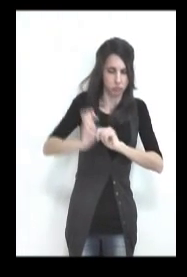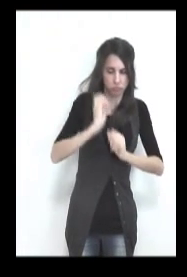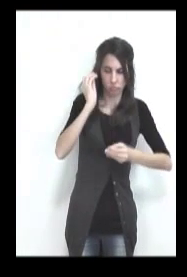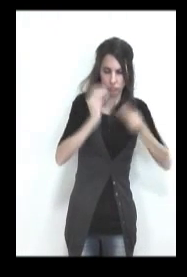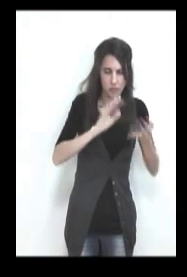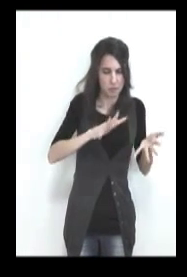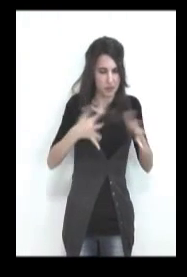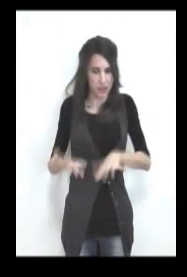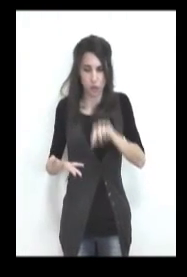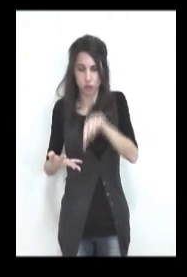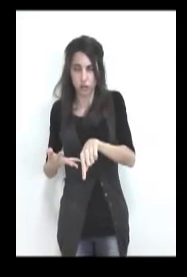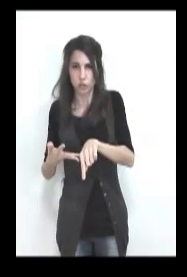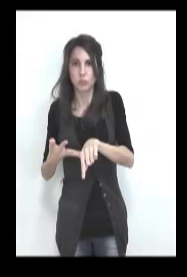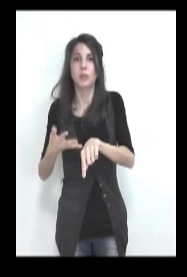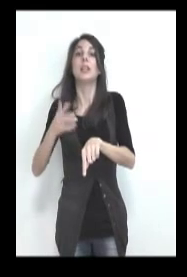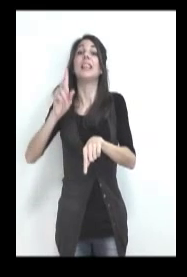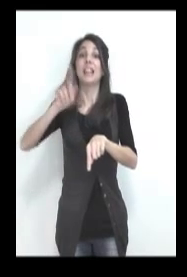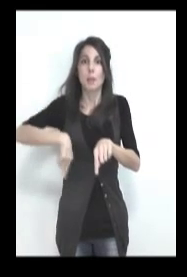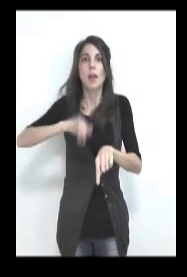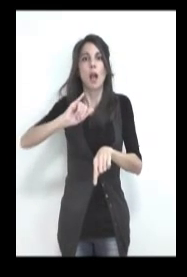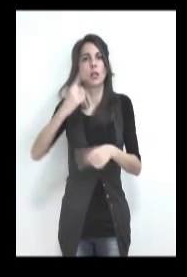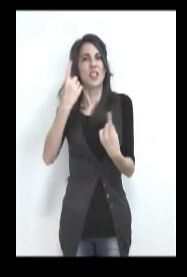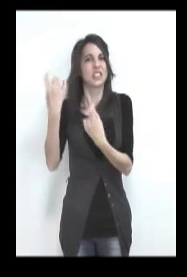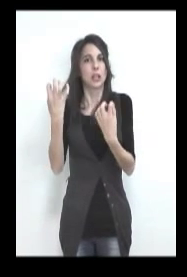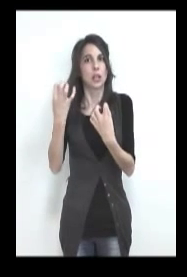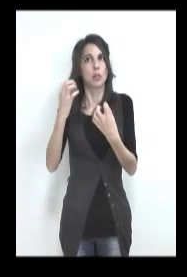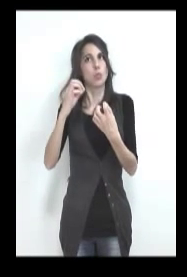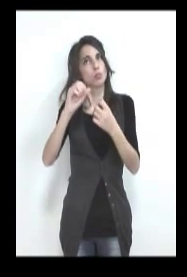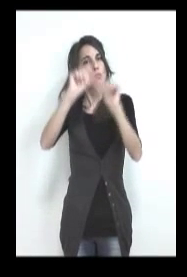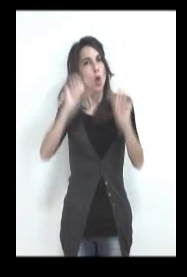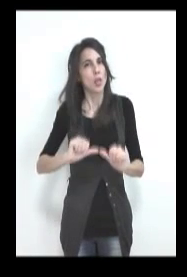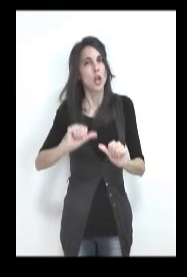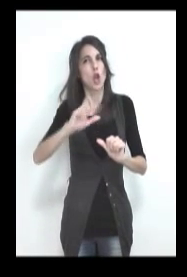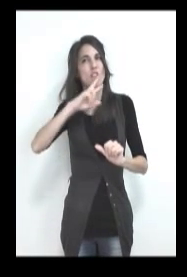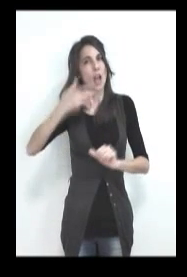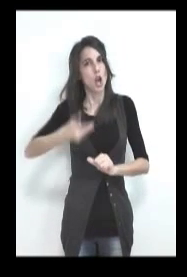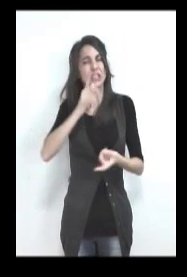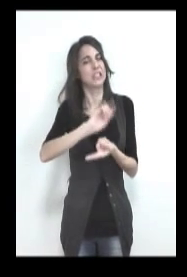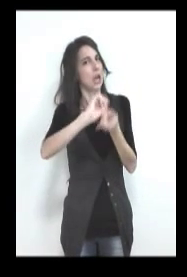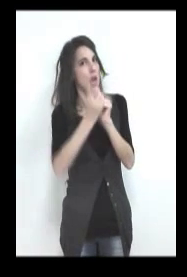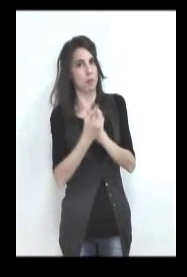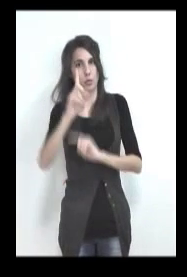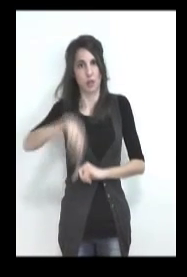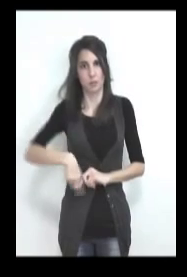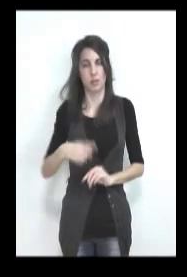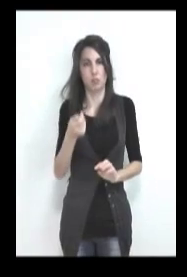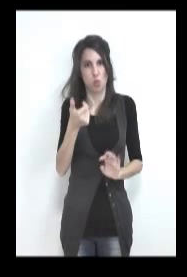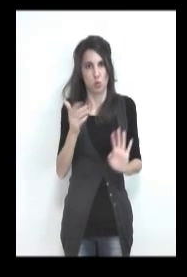también implica una necesidad de un cambio de modelo y de valores, ¿no?, un poco.